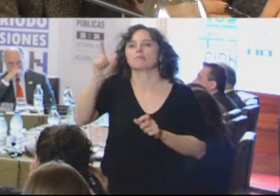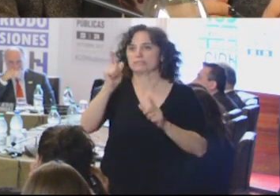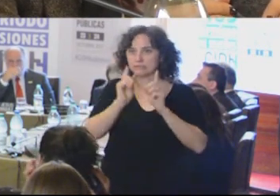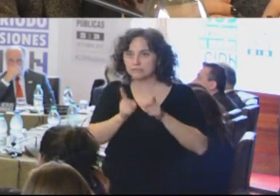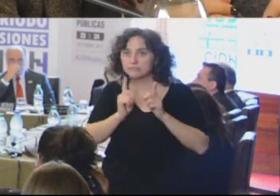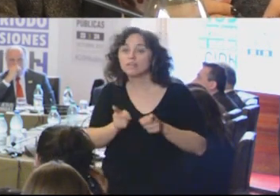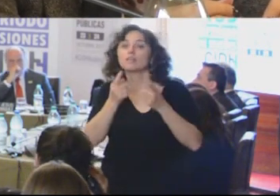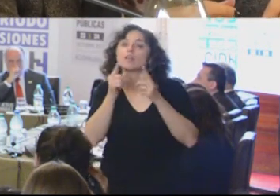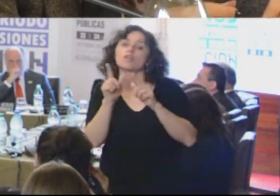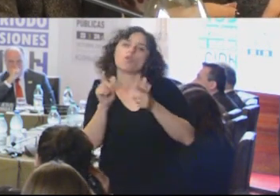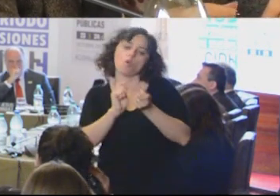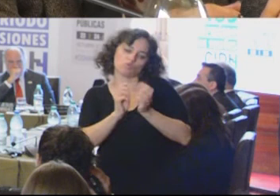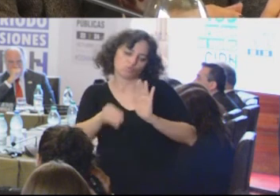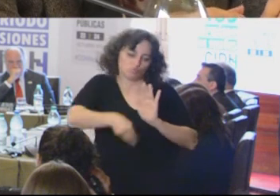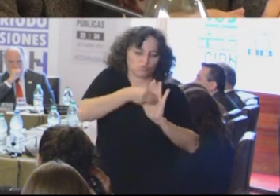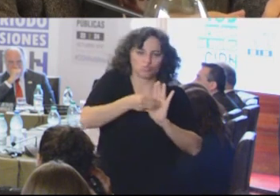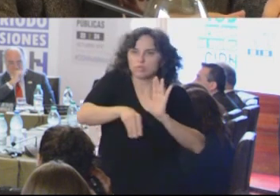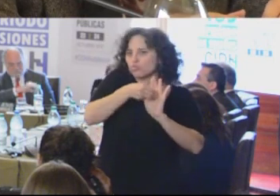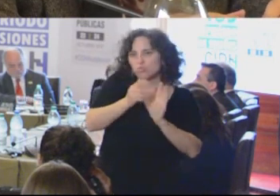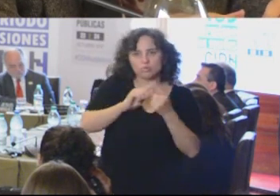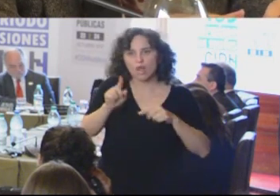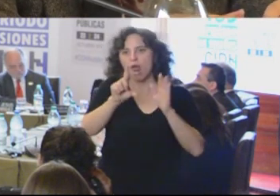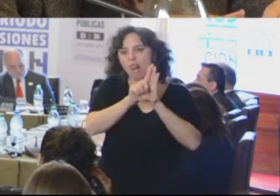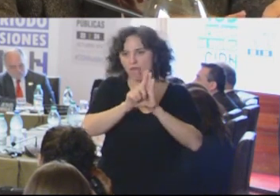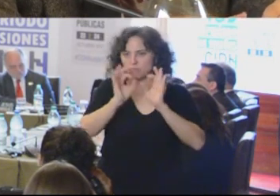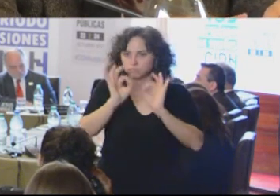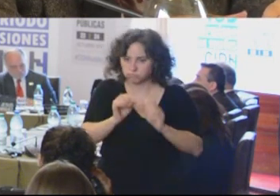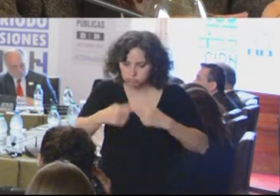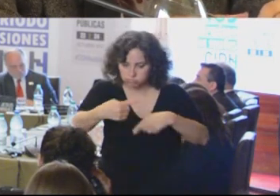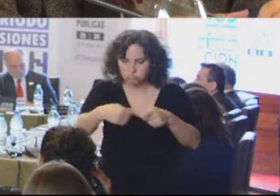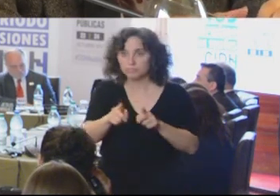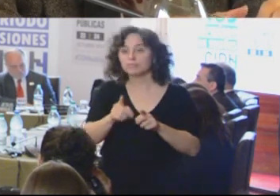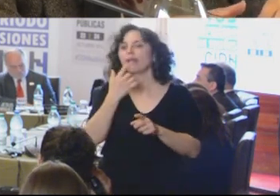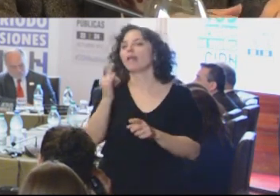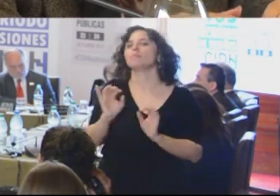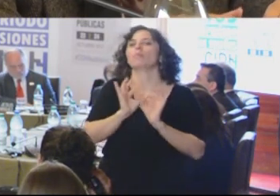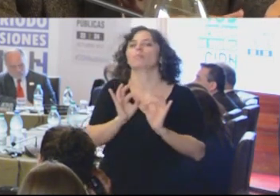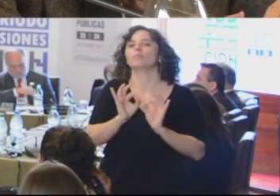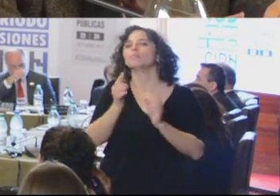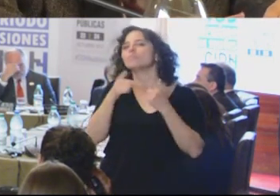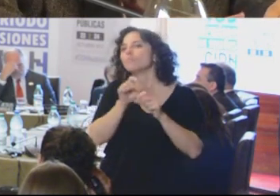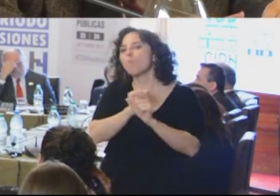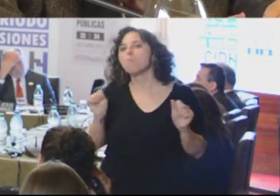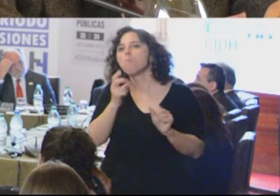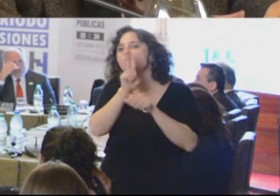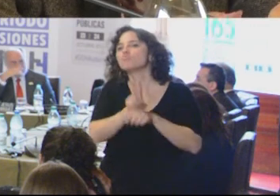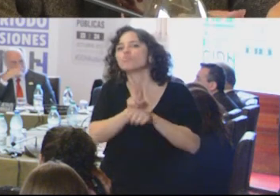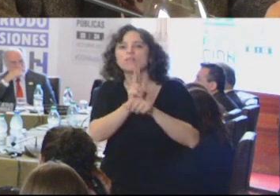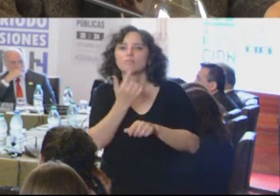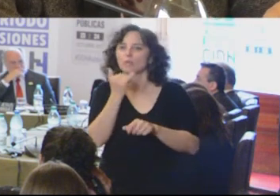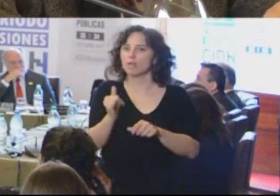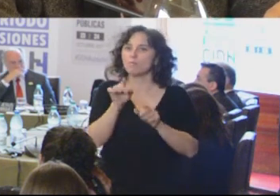exista una sustitución de la liga de legalidad vigente ejemplo de ello es que no podrá ser utilizado para